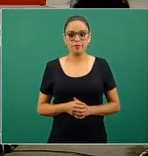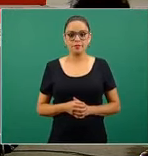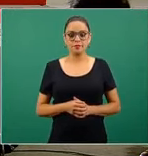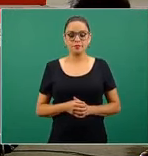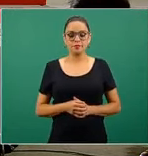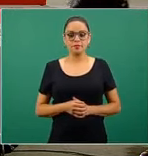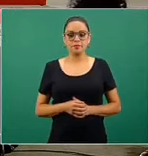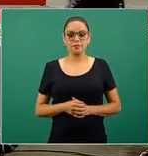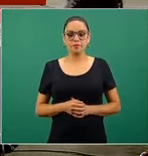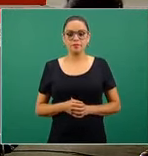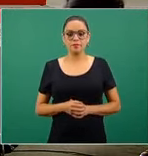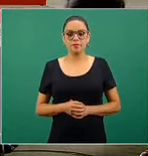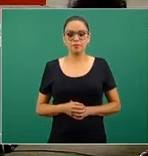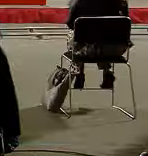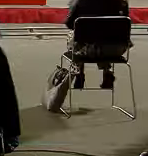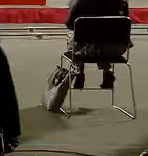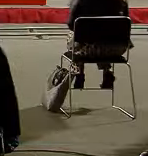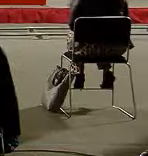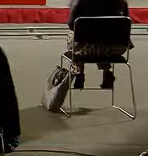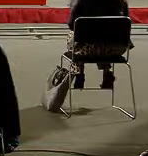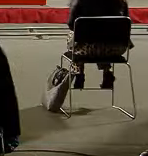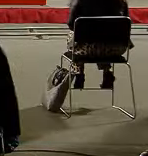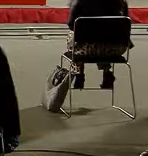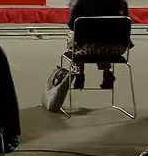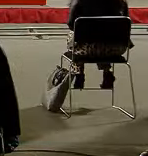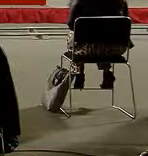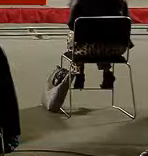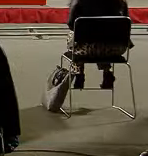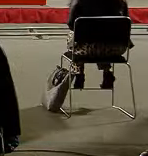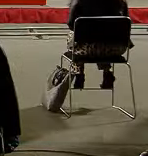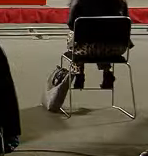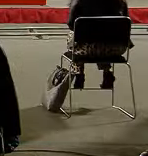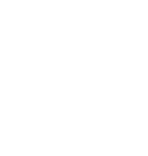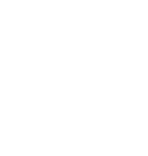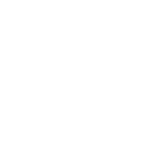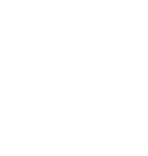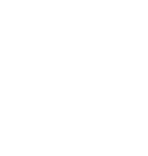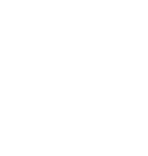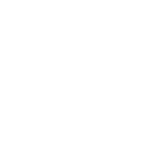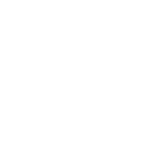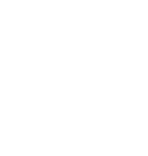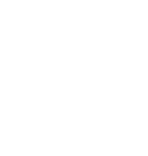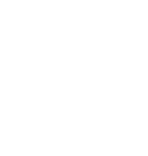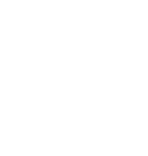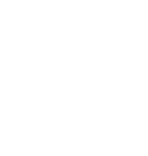Sí, nos avisó Pfizer que van a estarnos avisando, viene ahorita en buen